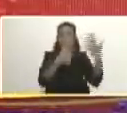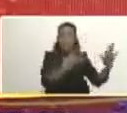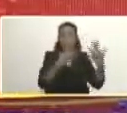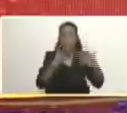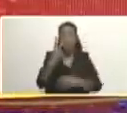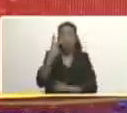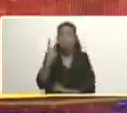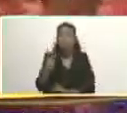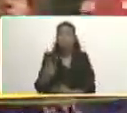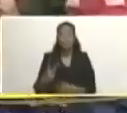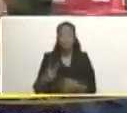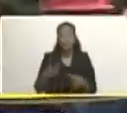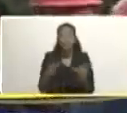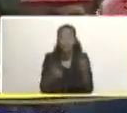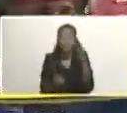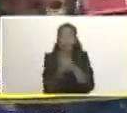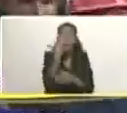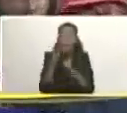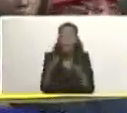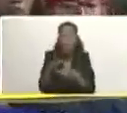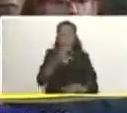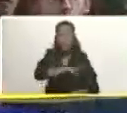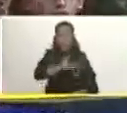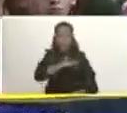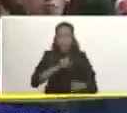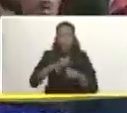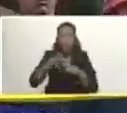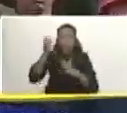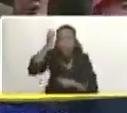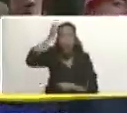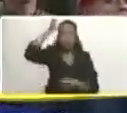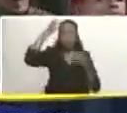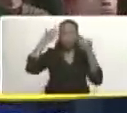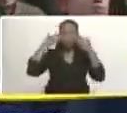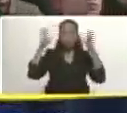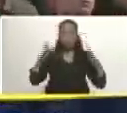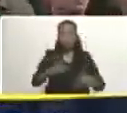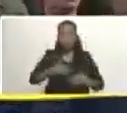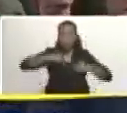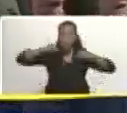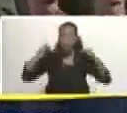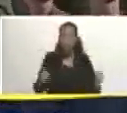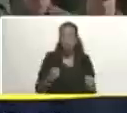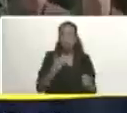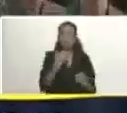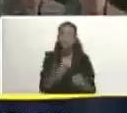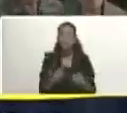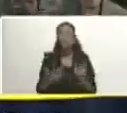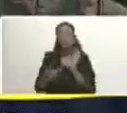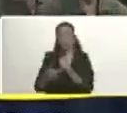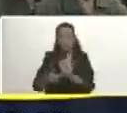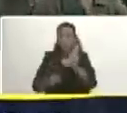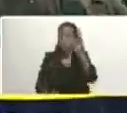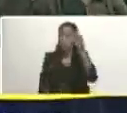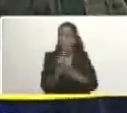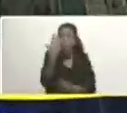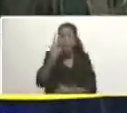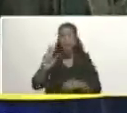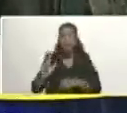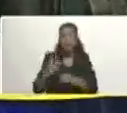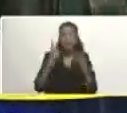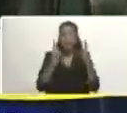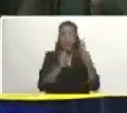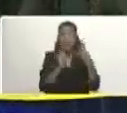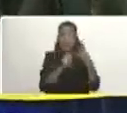1992. Fenómenos violentos que despertaron la conciencia y el espíritu nacional, dando pie al surgimiento de la tercera